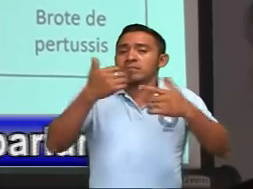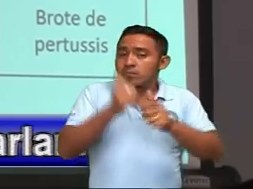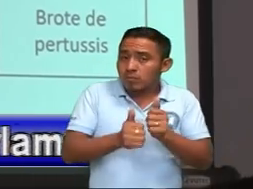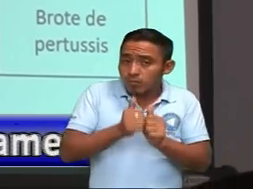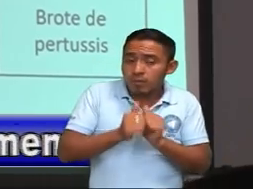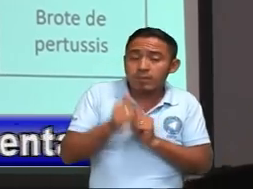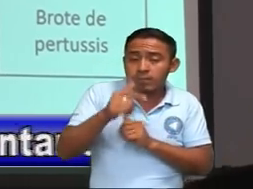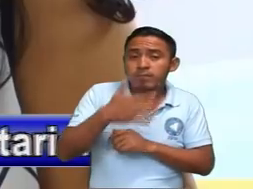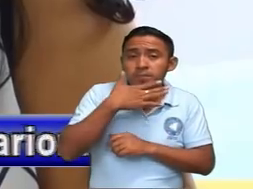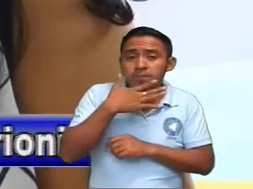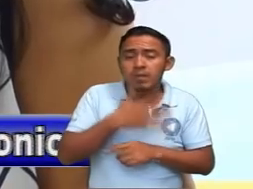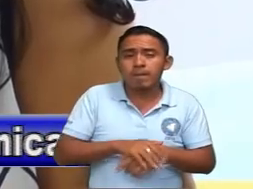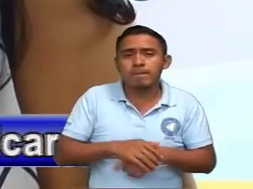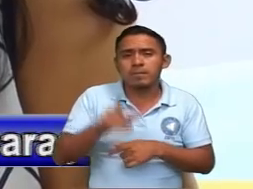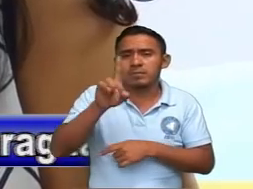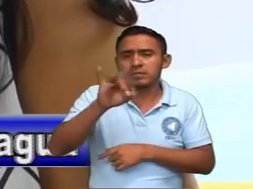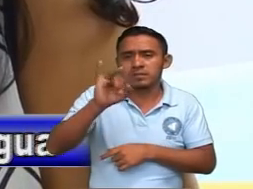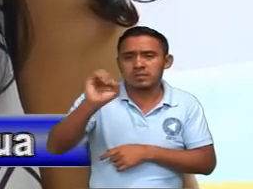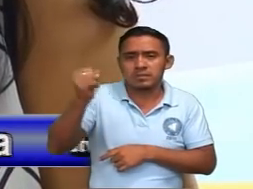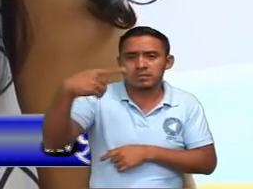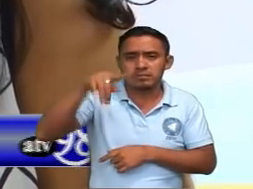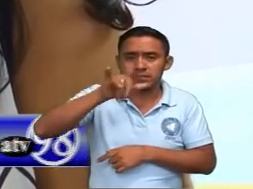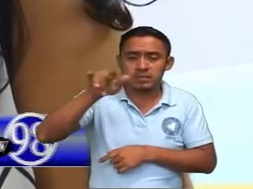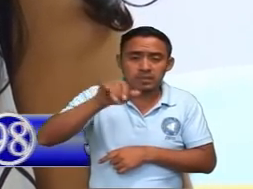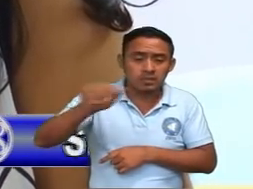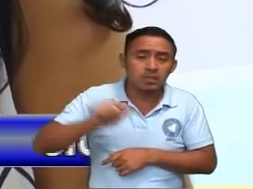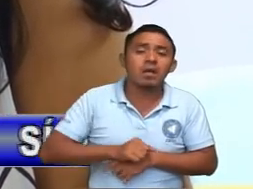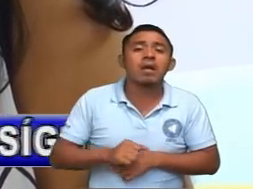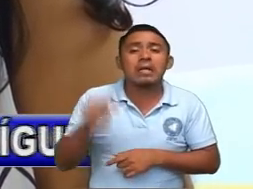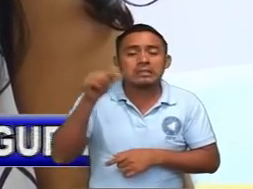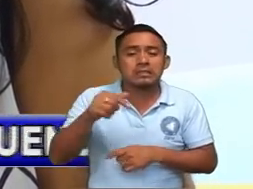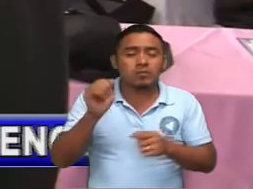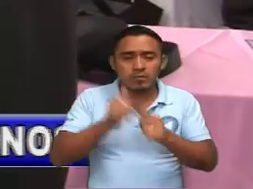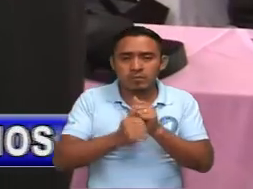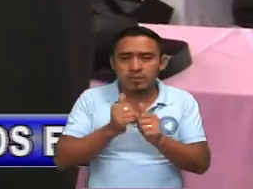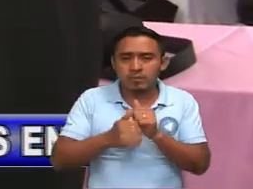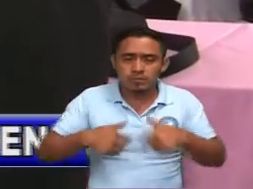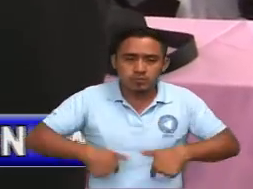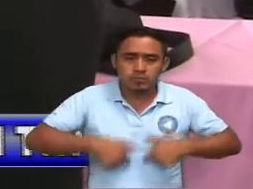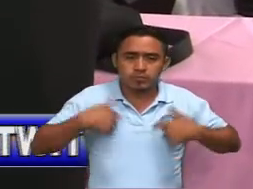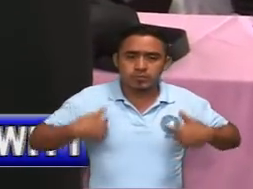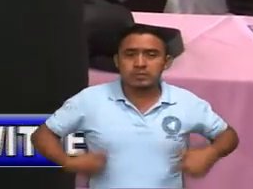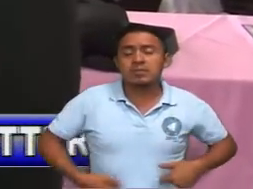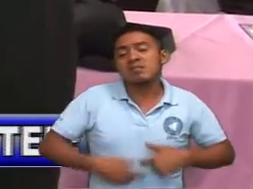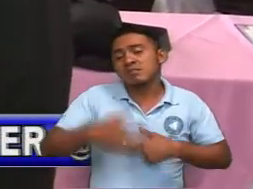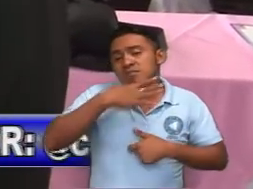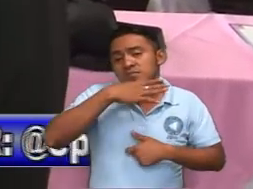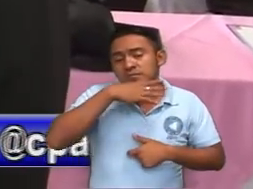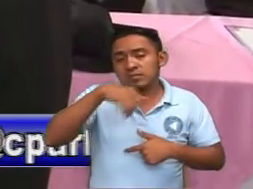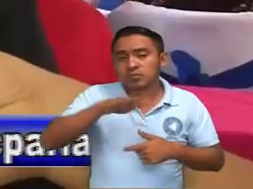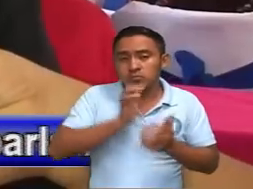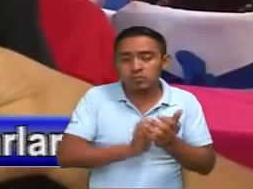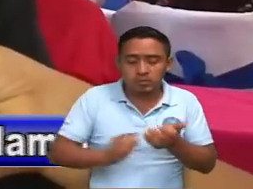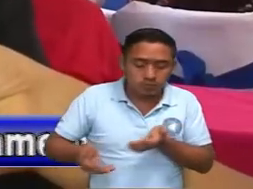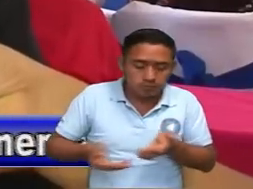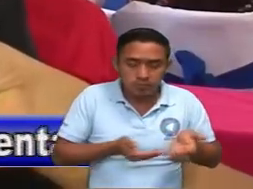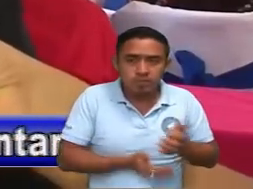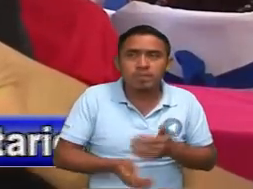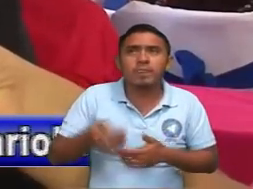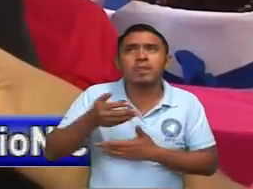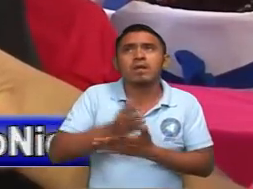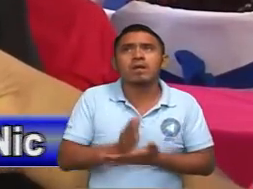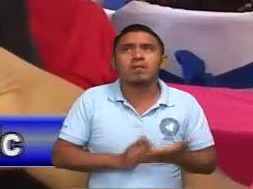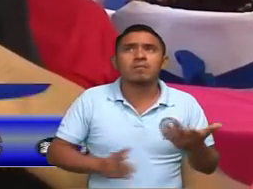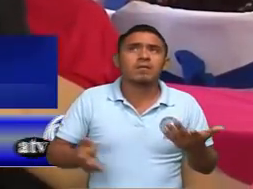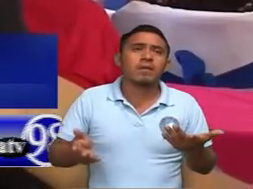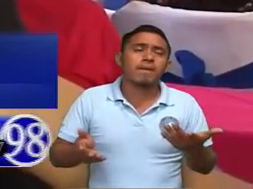provocar displasia broncopulmonar, que afecta la calidad de vida del paciente. Normalmente son bebés